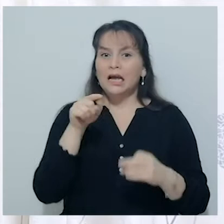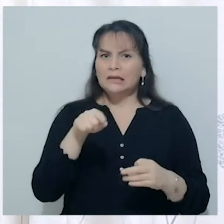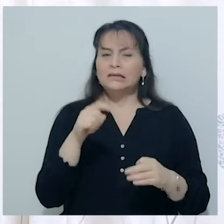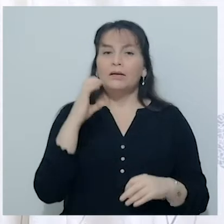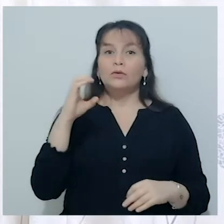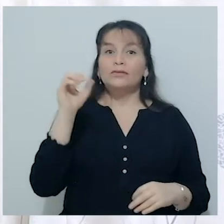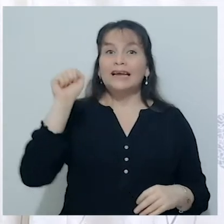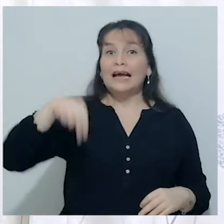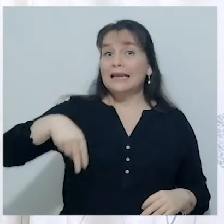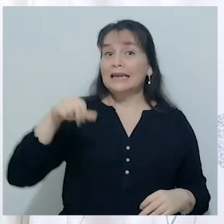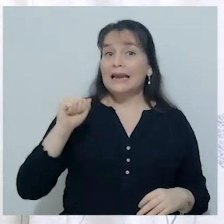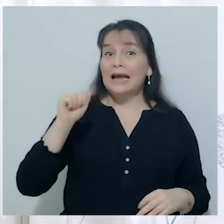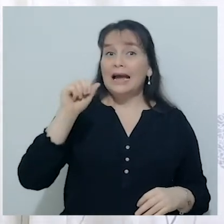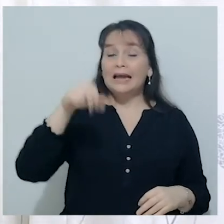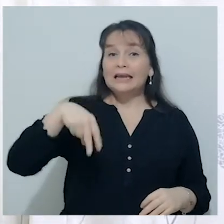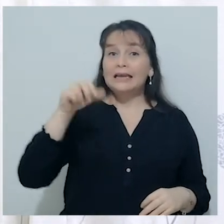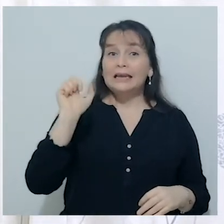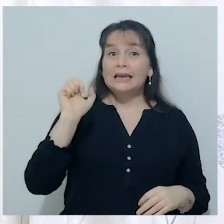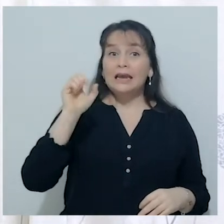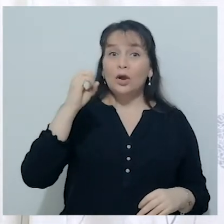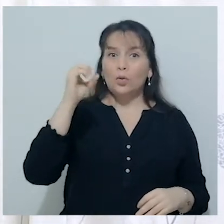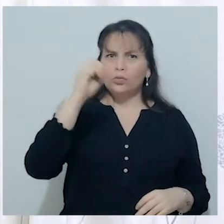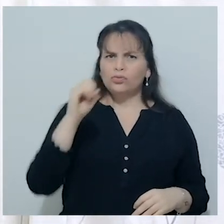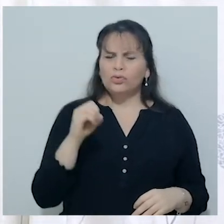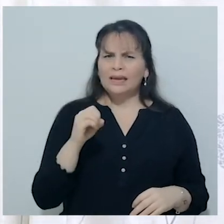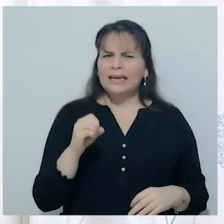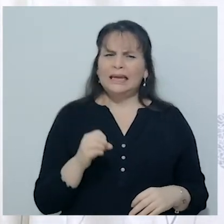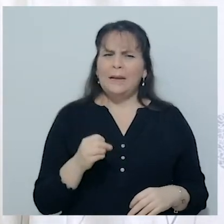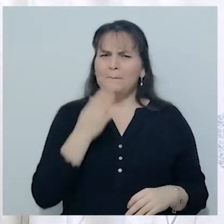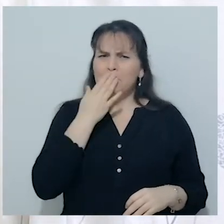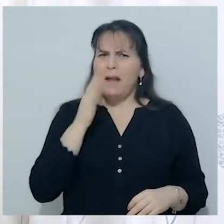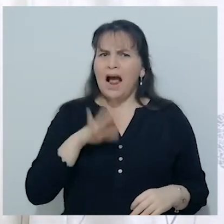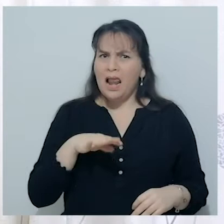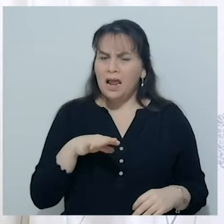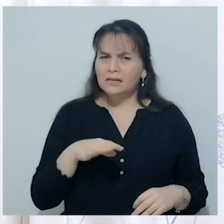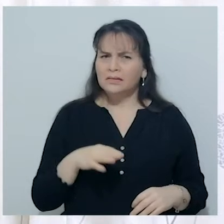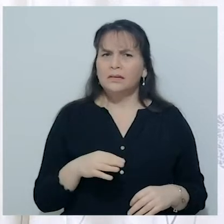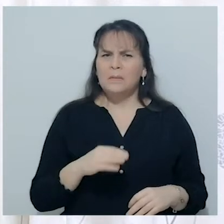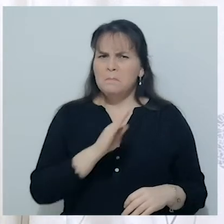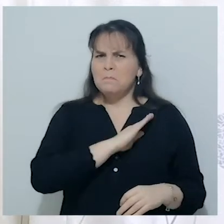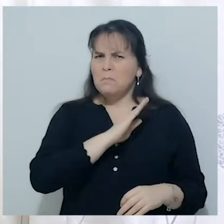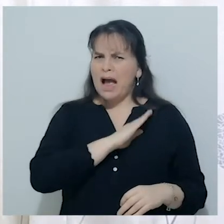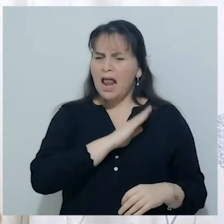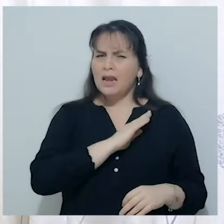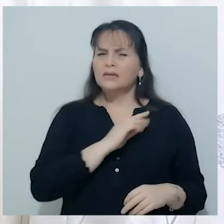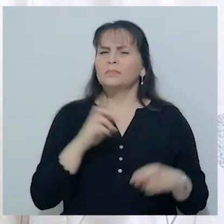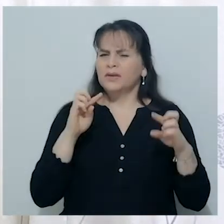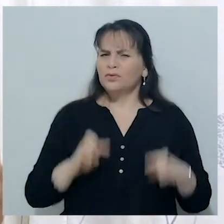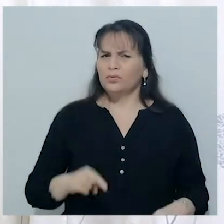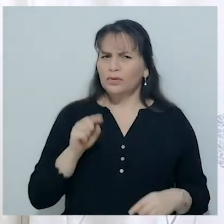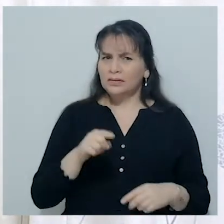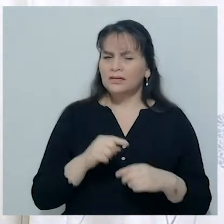Allí estaban los cananeos. ¿Quiénes eran estos? Eran personas degeneradas, corruptos